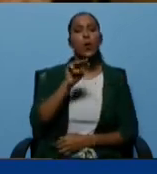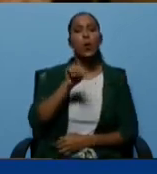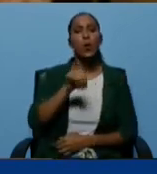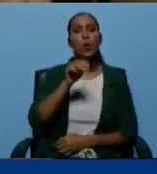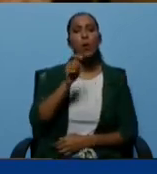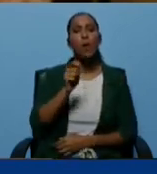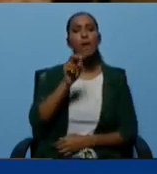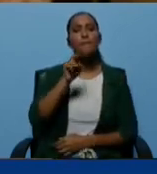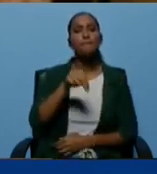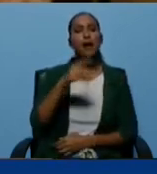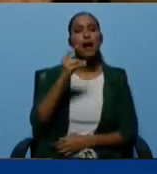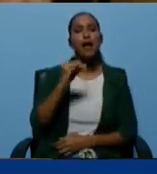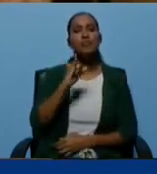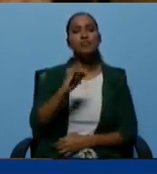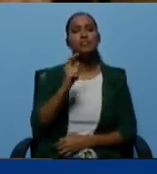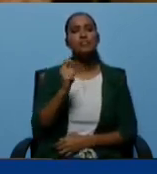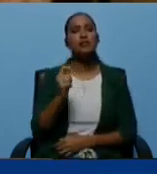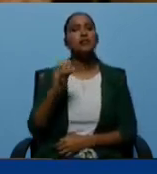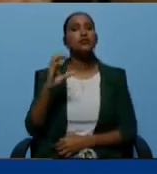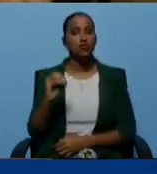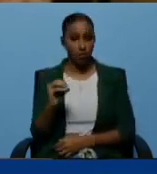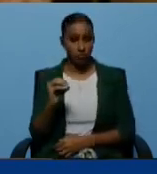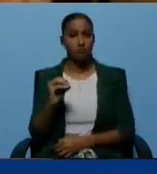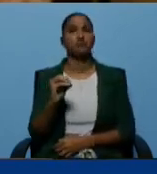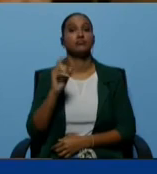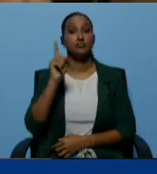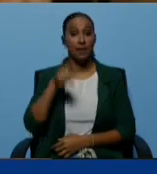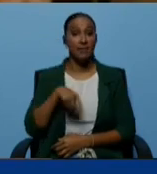consecuencia un saldo de 25 asesinatos,